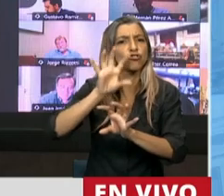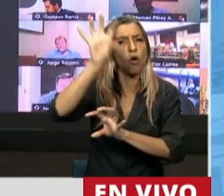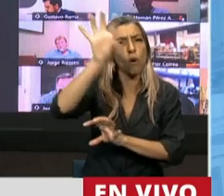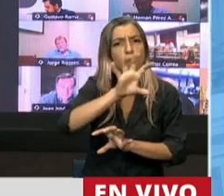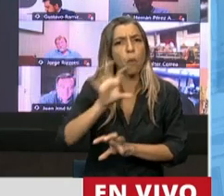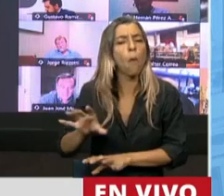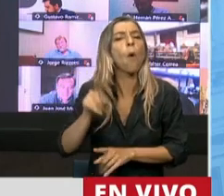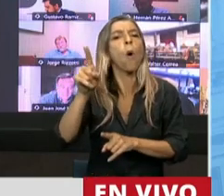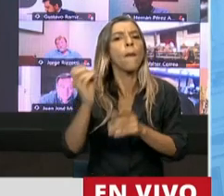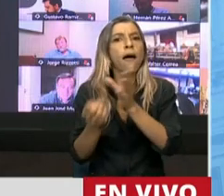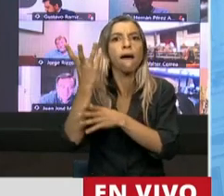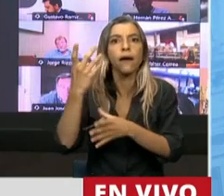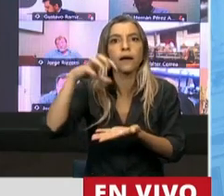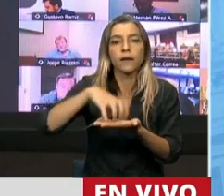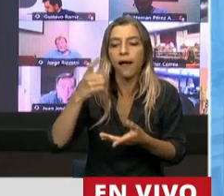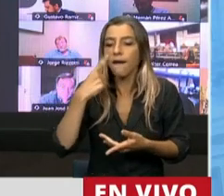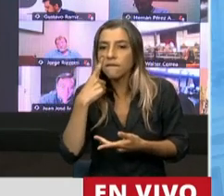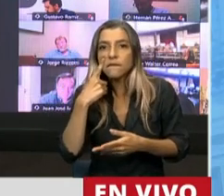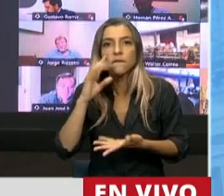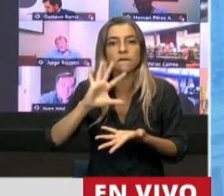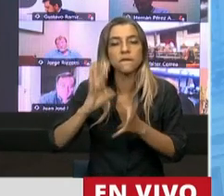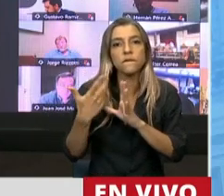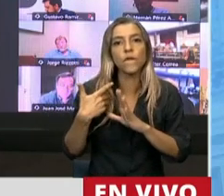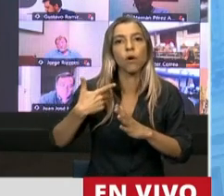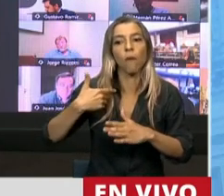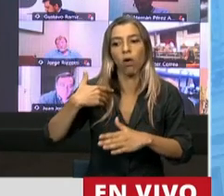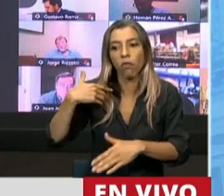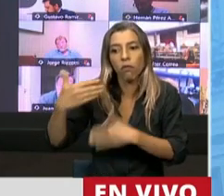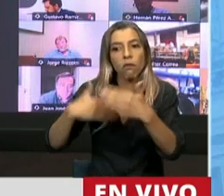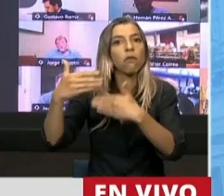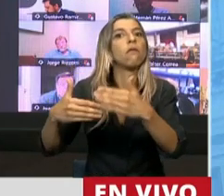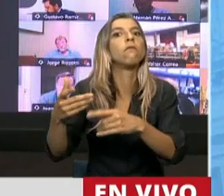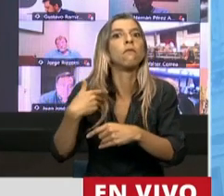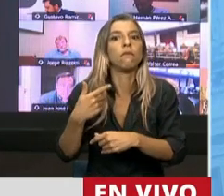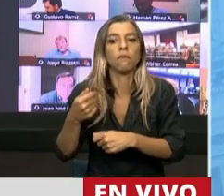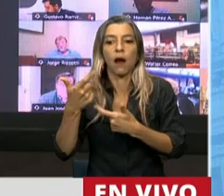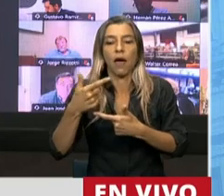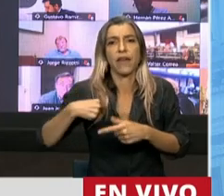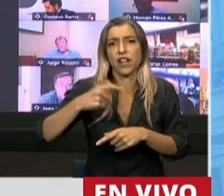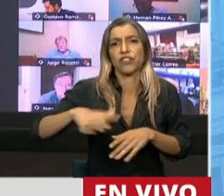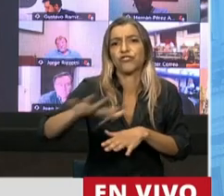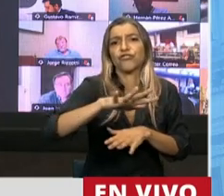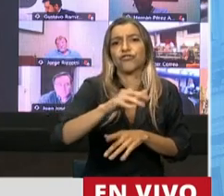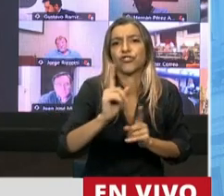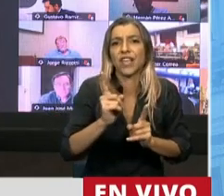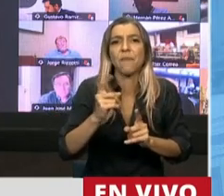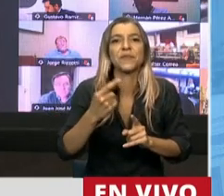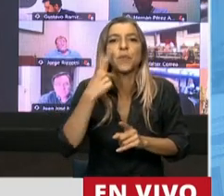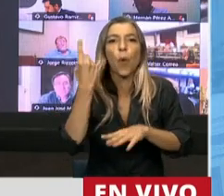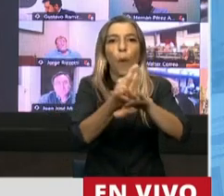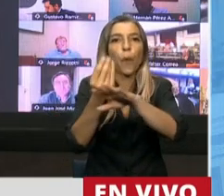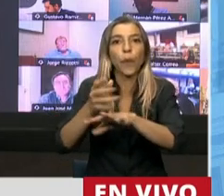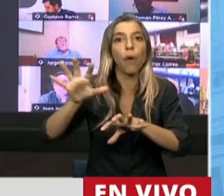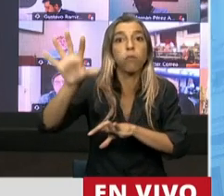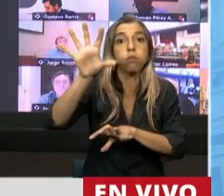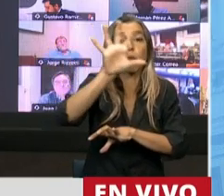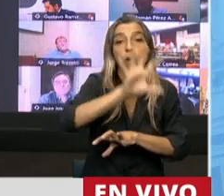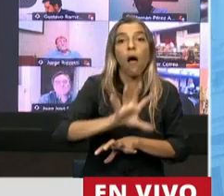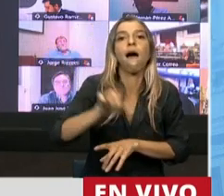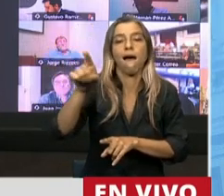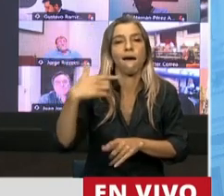pequeños desarrollos que permitan pensar que nos importan los ciudadanos de cada uno de los rincones de nuestro país.